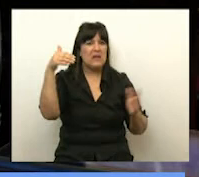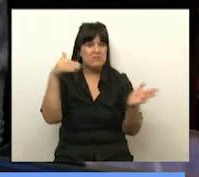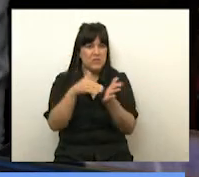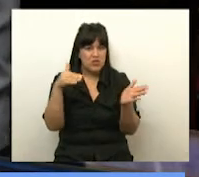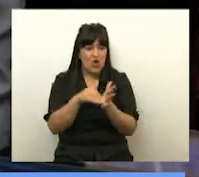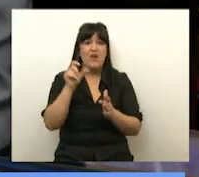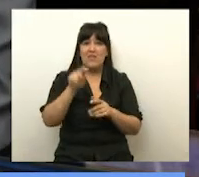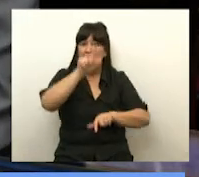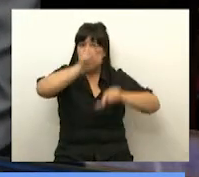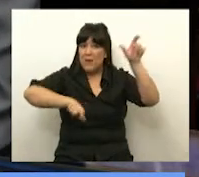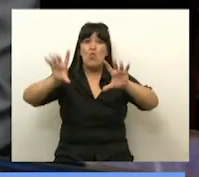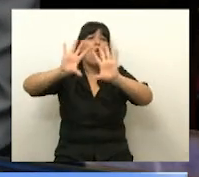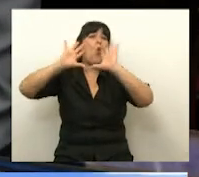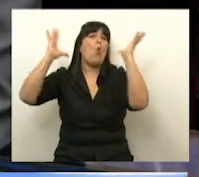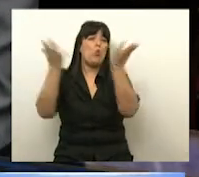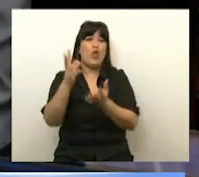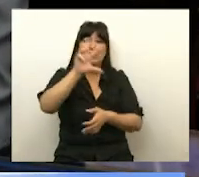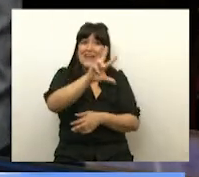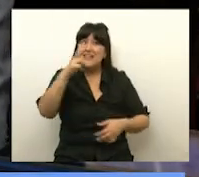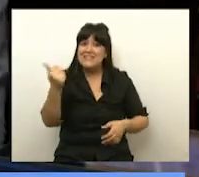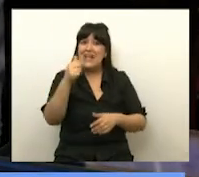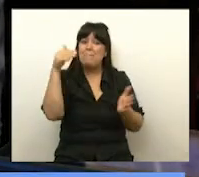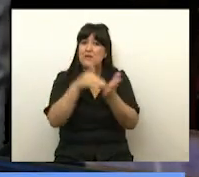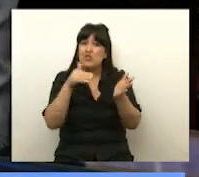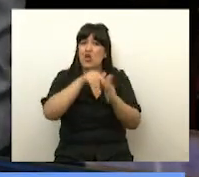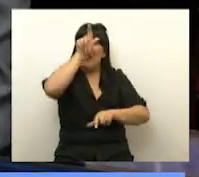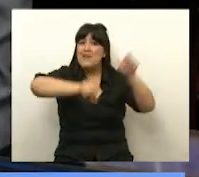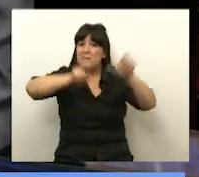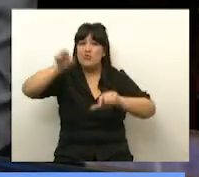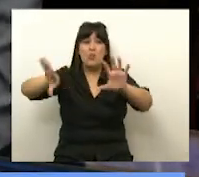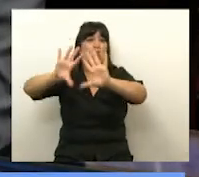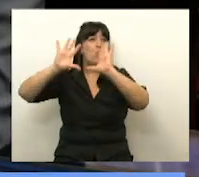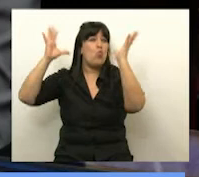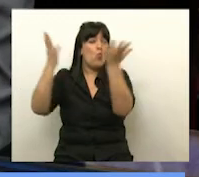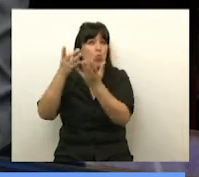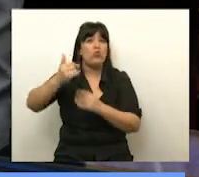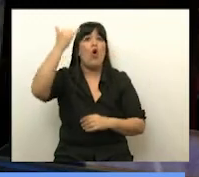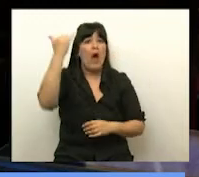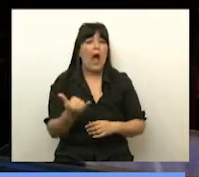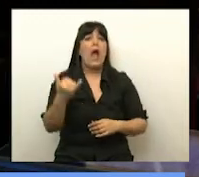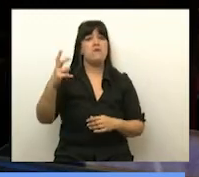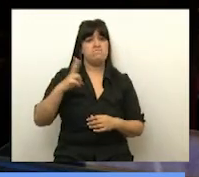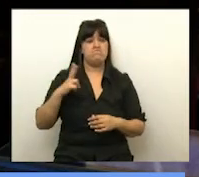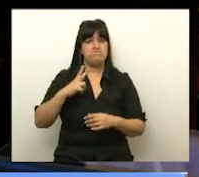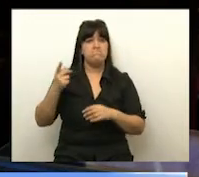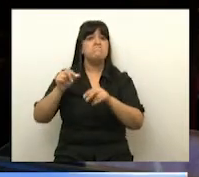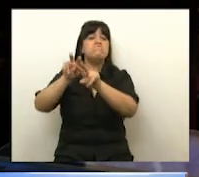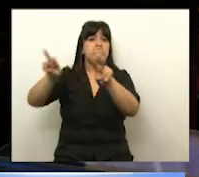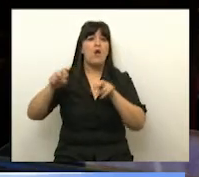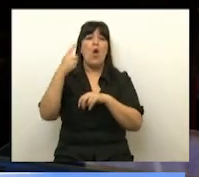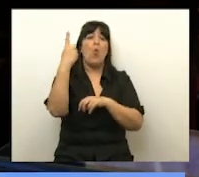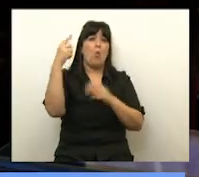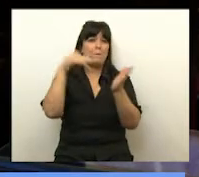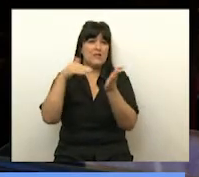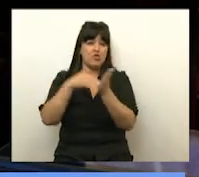de personas en el mundo, 36 millones de personas en el mundo tienen una riqueza superior al millón de dólares.